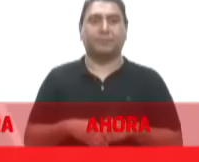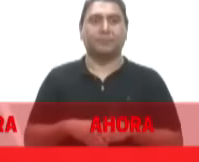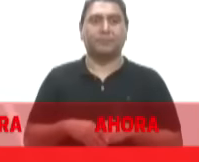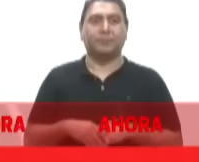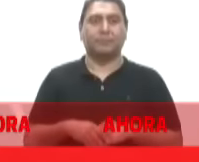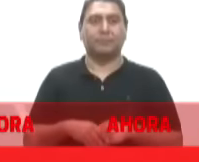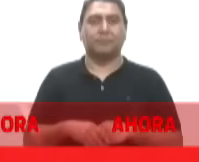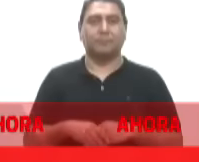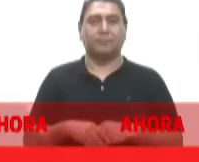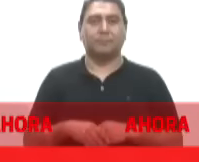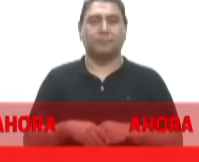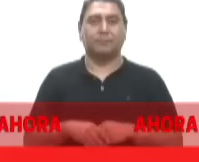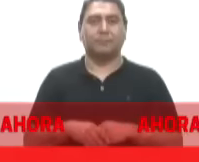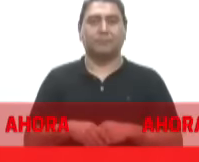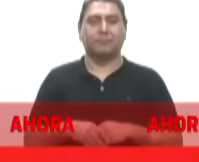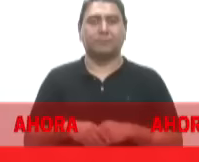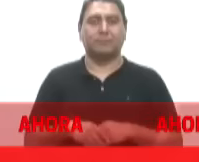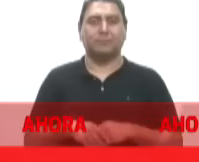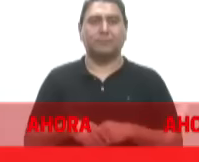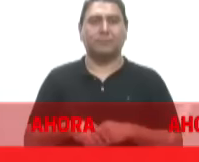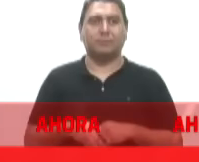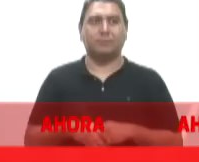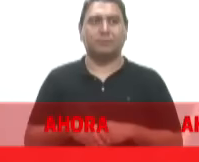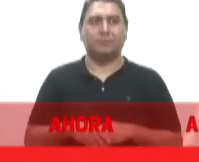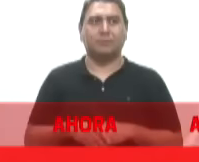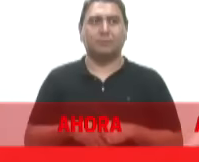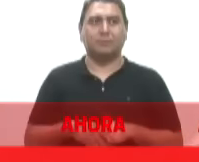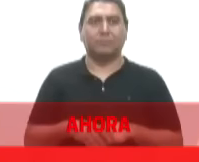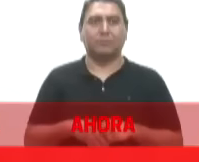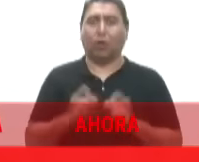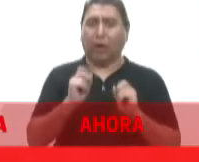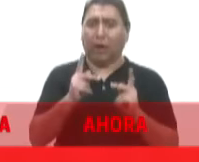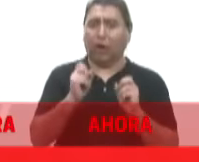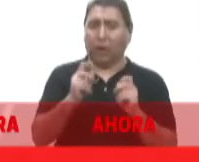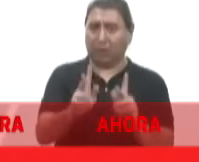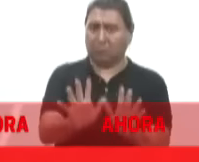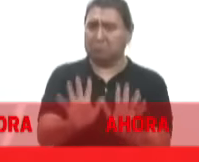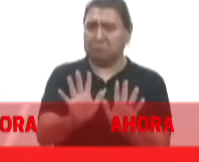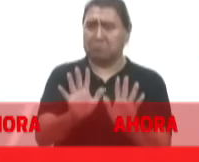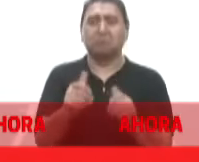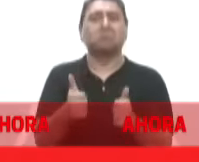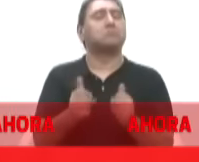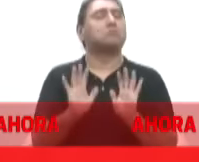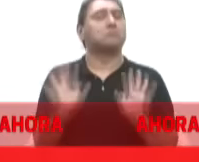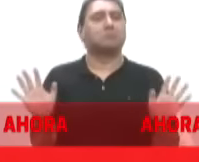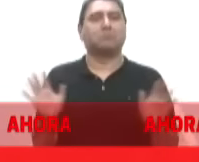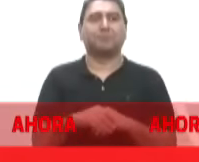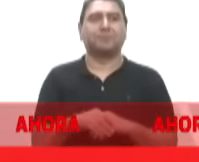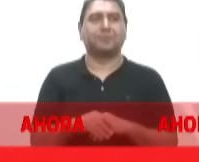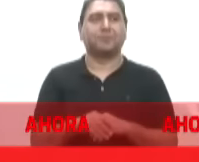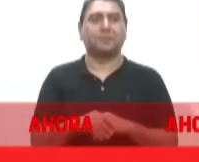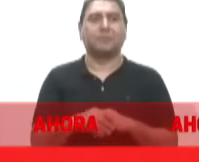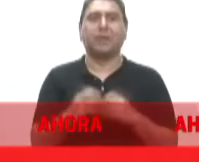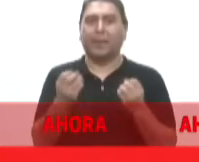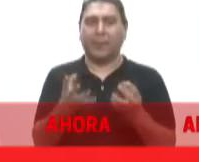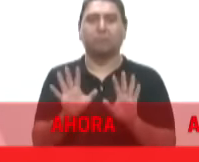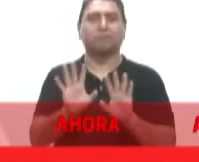Pero sobre tablas requiere dos tercios, ese es el punto. Ah, ok. Está. No, está bien, pero